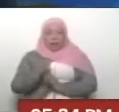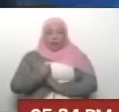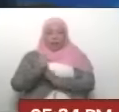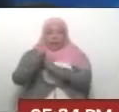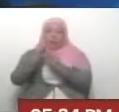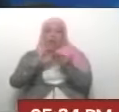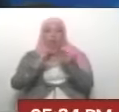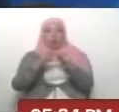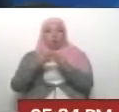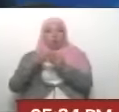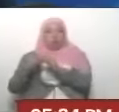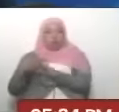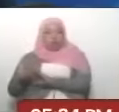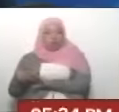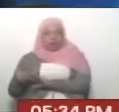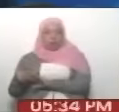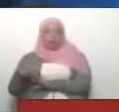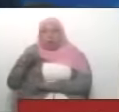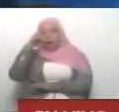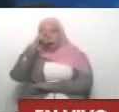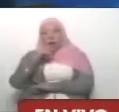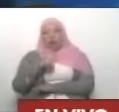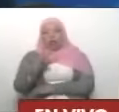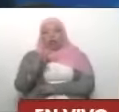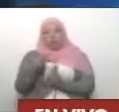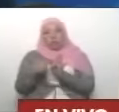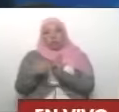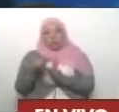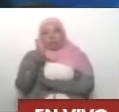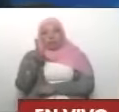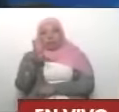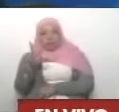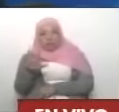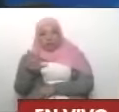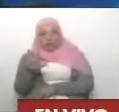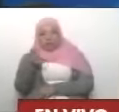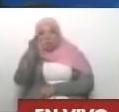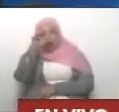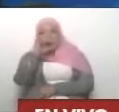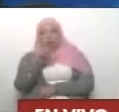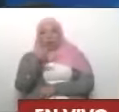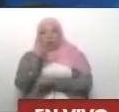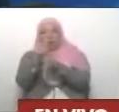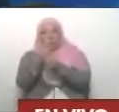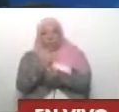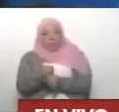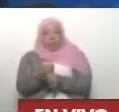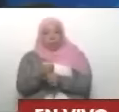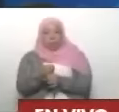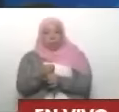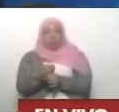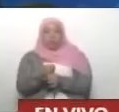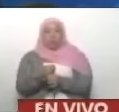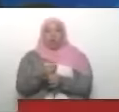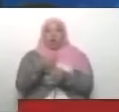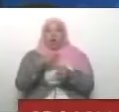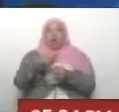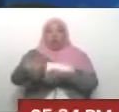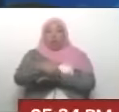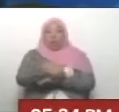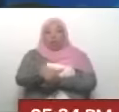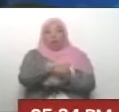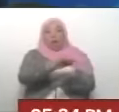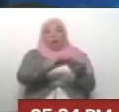un equilibrio en el comercio. Año 2023, año de victoria, mi comandante. Y este año esperamos que saliendo a las catacumbas a